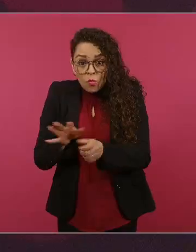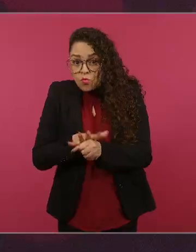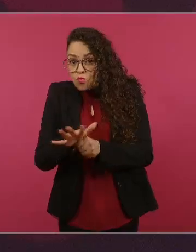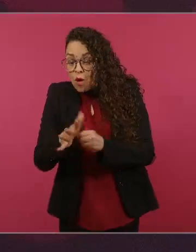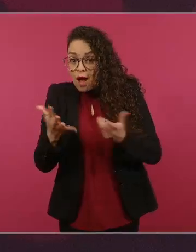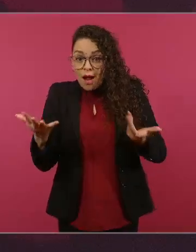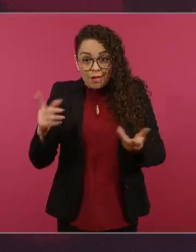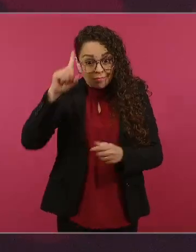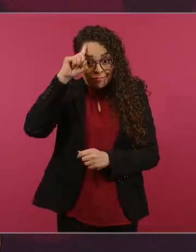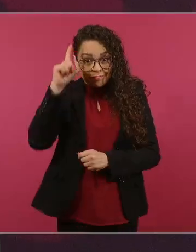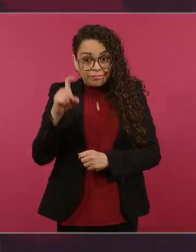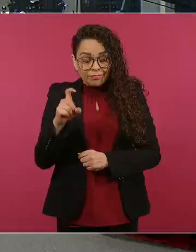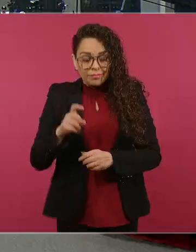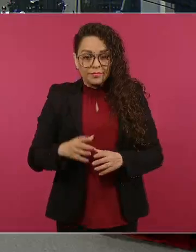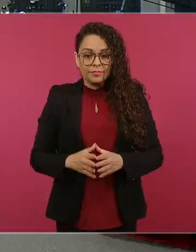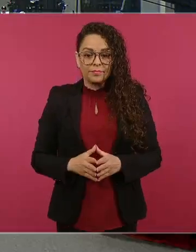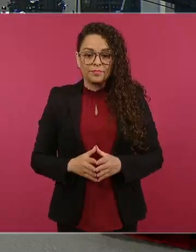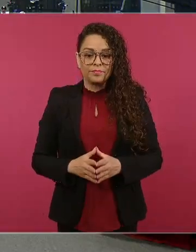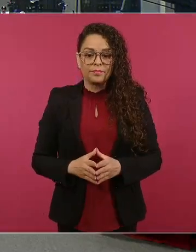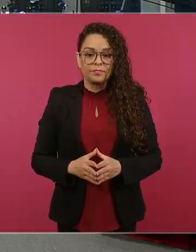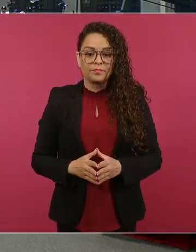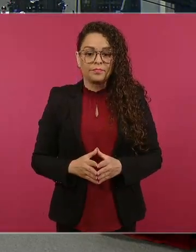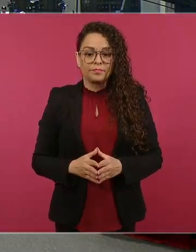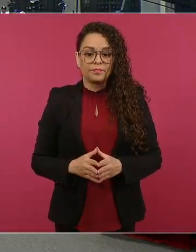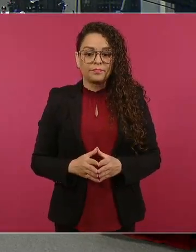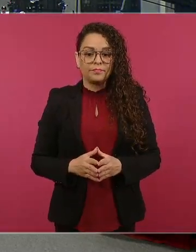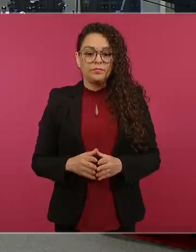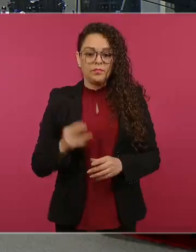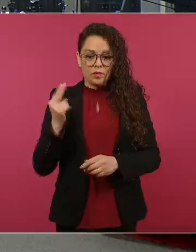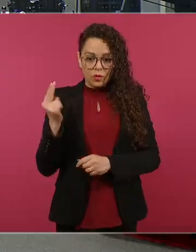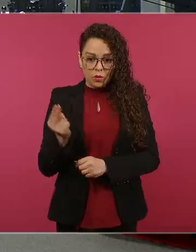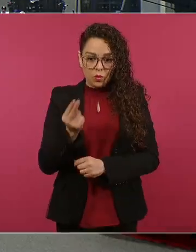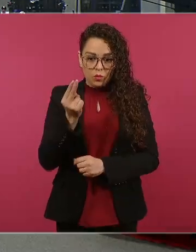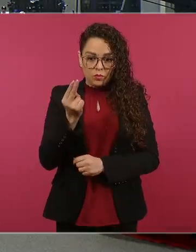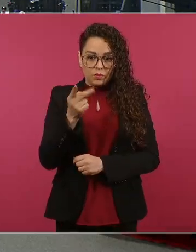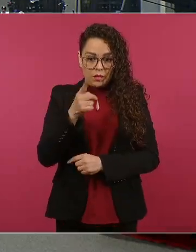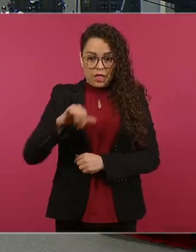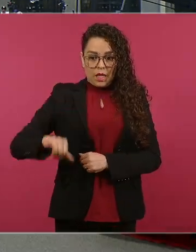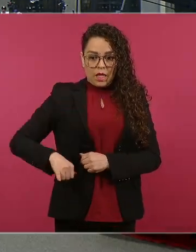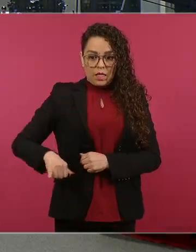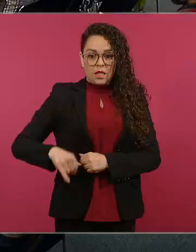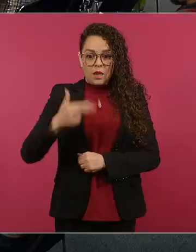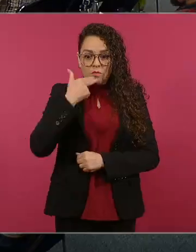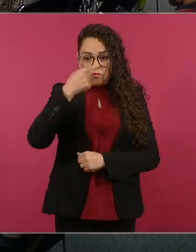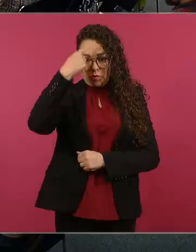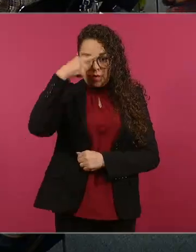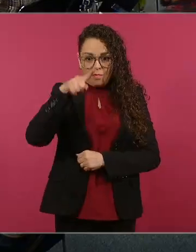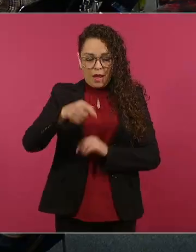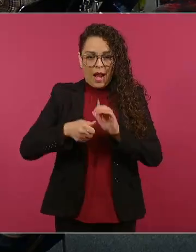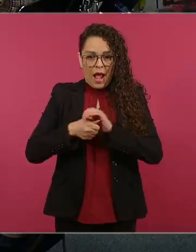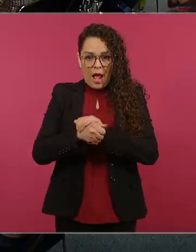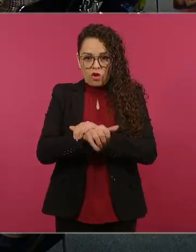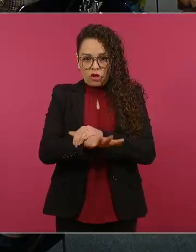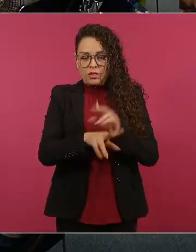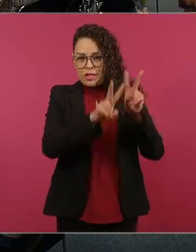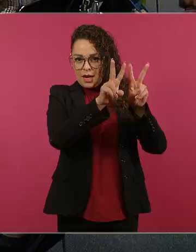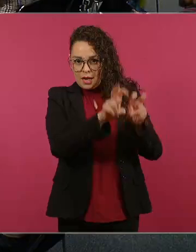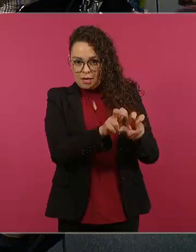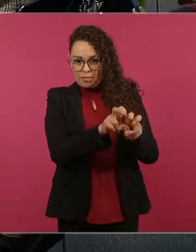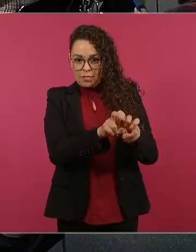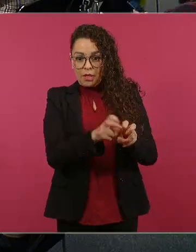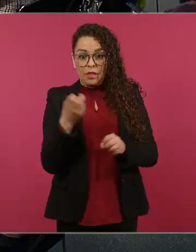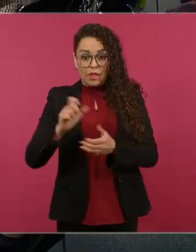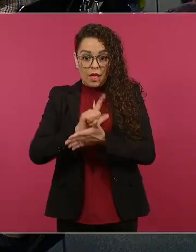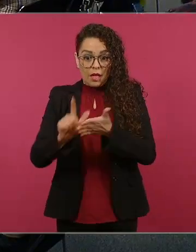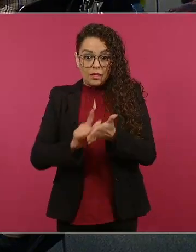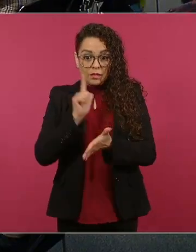Al conocer que le interesa aplicarlo en el caso Ayotzinapa, preguntarle, presidente, ¿esta ley será determinante para poder llegar a la verdad, sí,